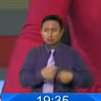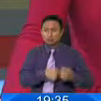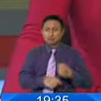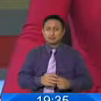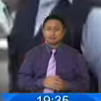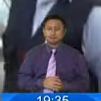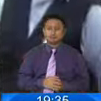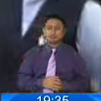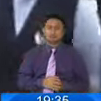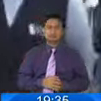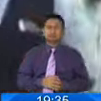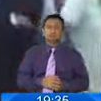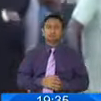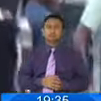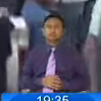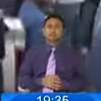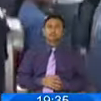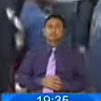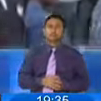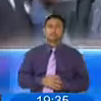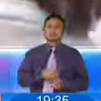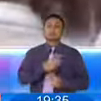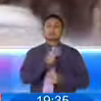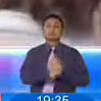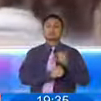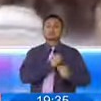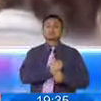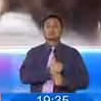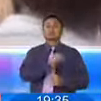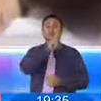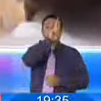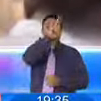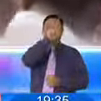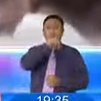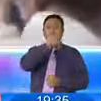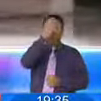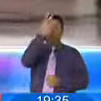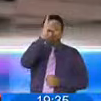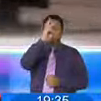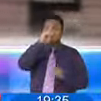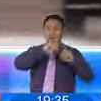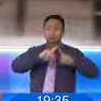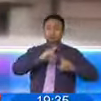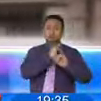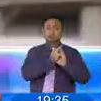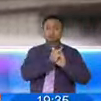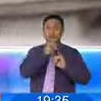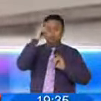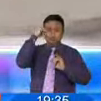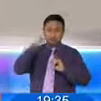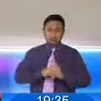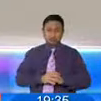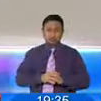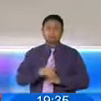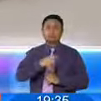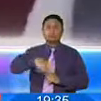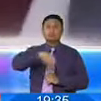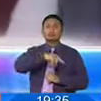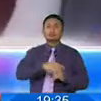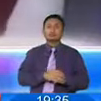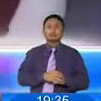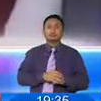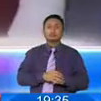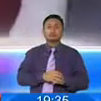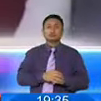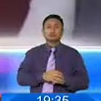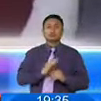alcaloide. Era el año 2016 y varias instituciones de gobierno anunciaban acciones para brindar seguridad, combatir